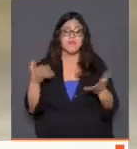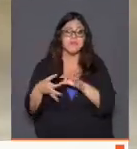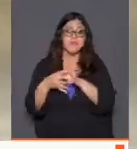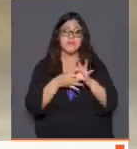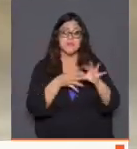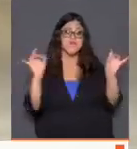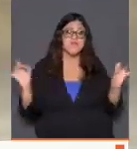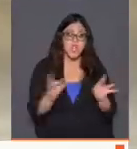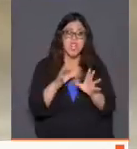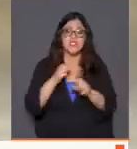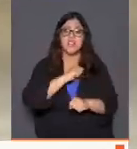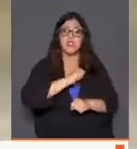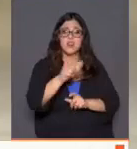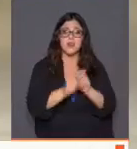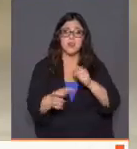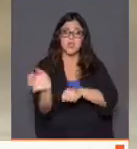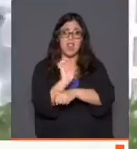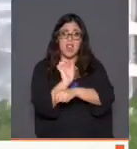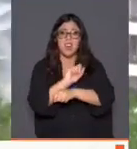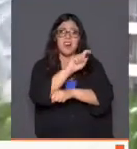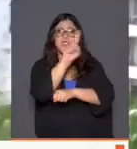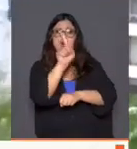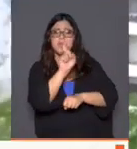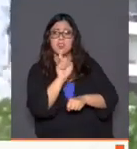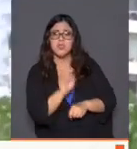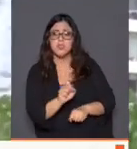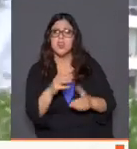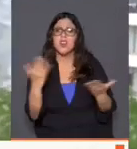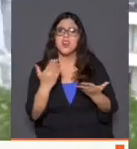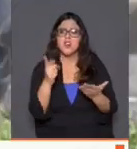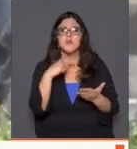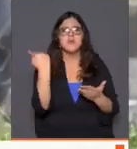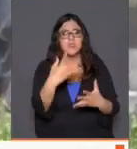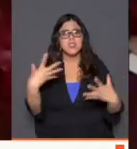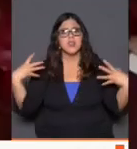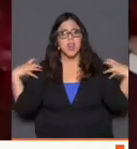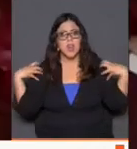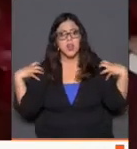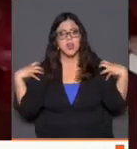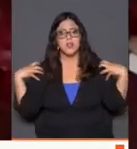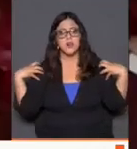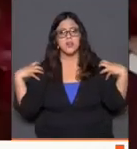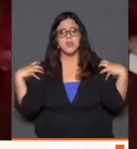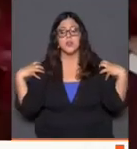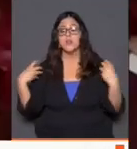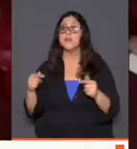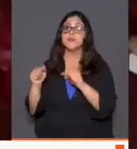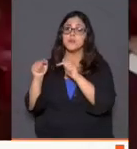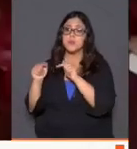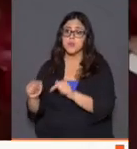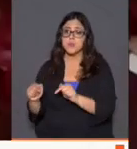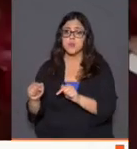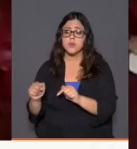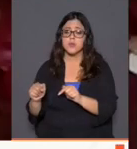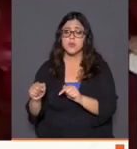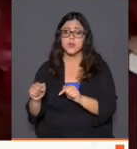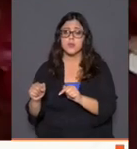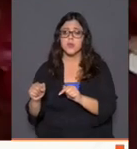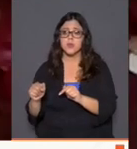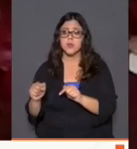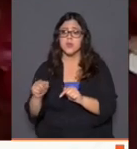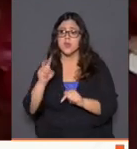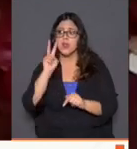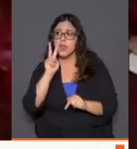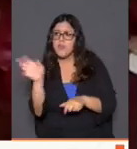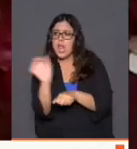los automovilistas, la pregunta es, ¿cómo nos hacemos cargo? En el cual que vean vehículos